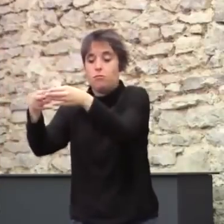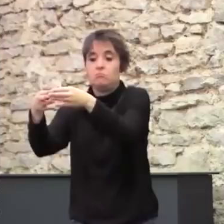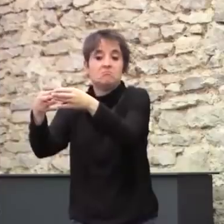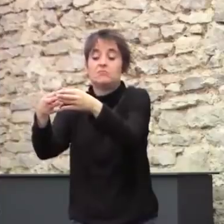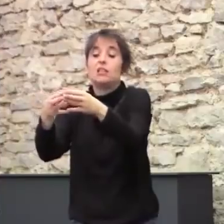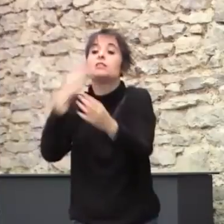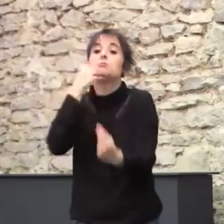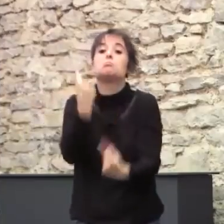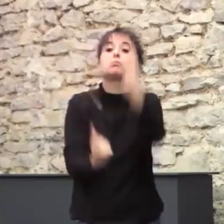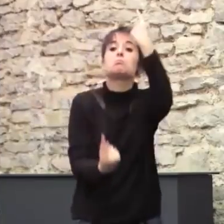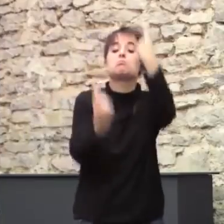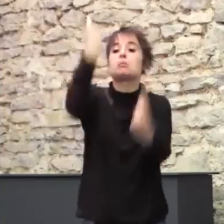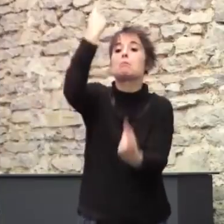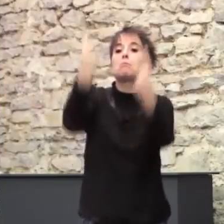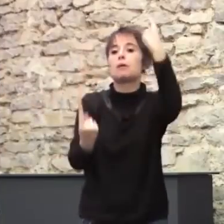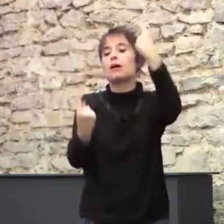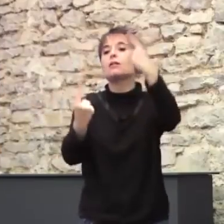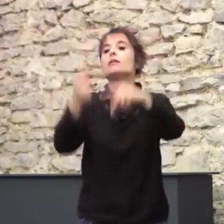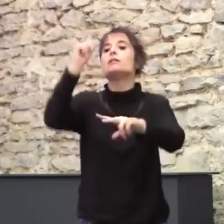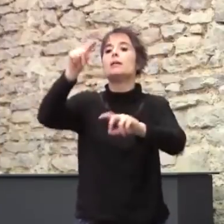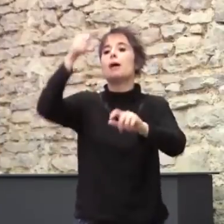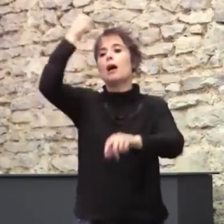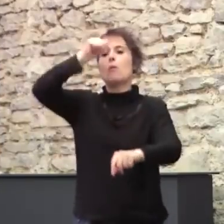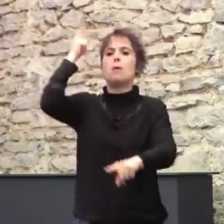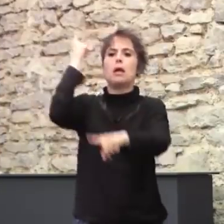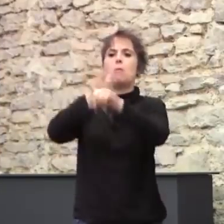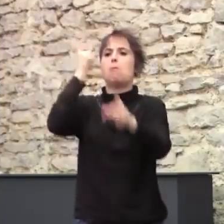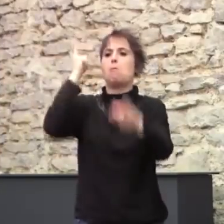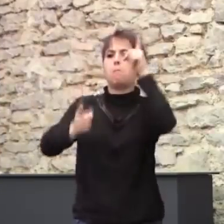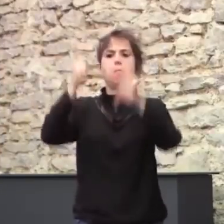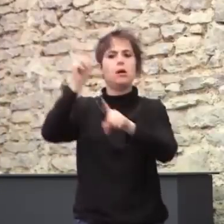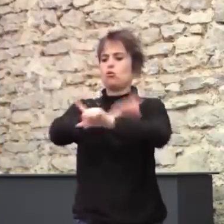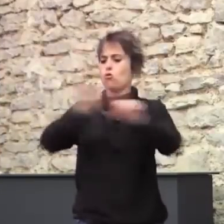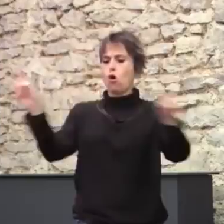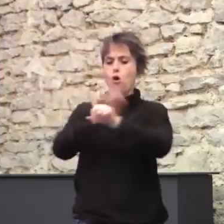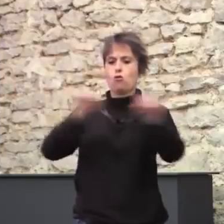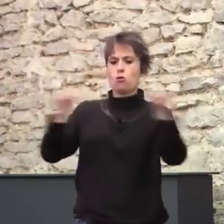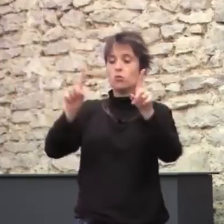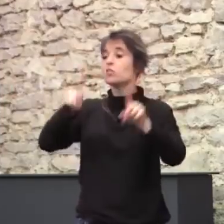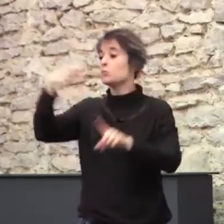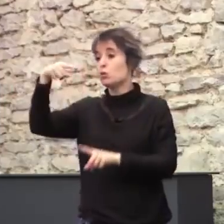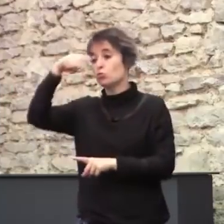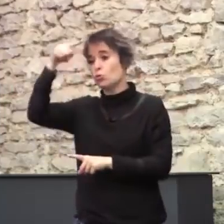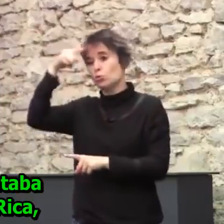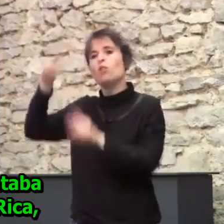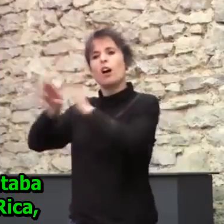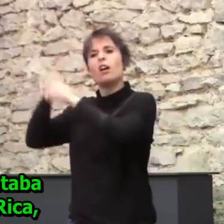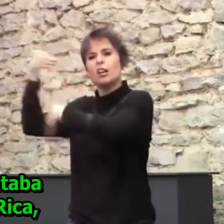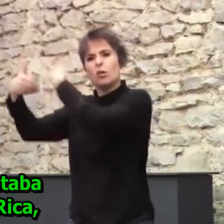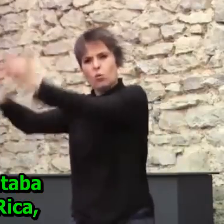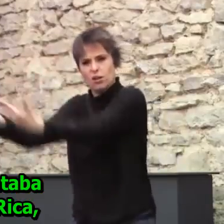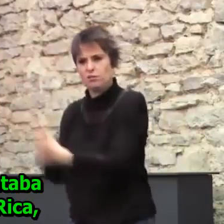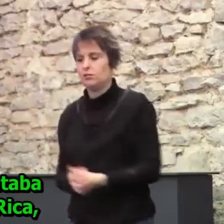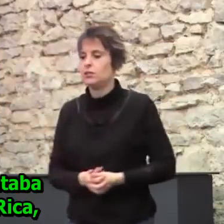unas pocas mujeres nos despatriarcalicemos y, ¿no?, desmontemos todos los mitos del amor romántico si la cultura sigue igual, ¿no? Os voy a